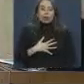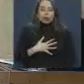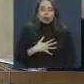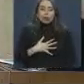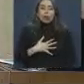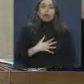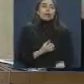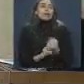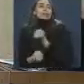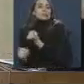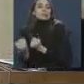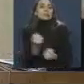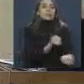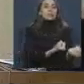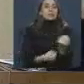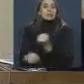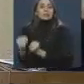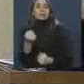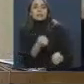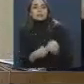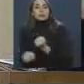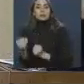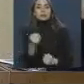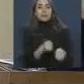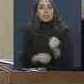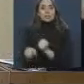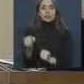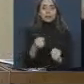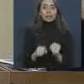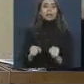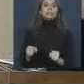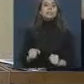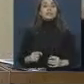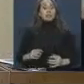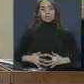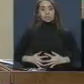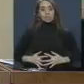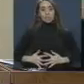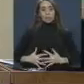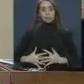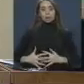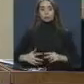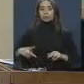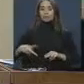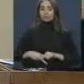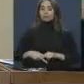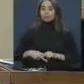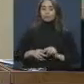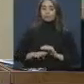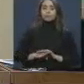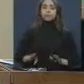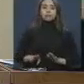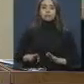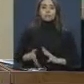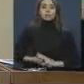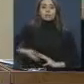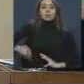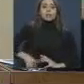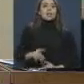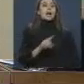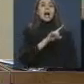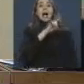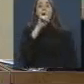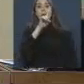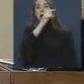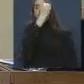con desesperación, recurren al término del embarazo. Ellas no van a poder borrar de su conciencia